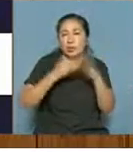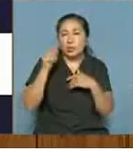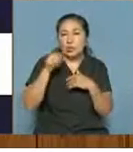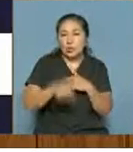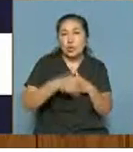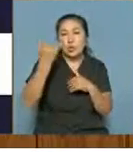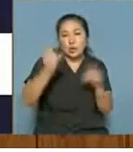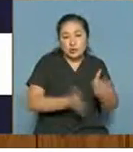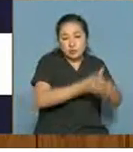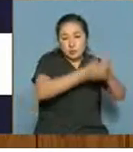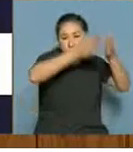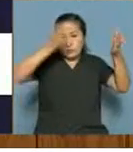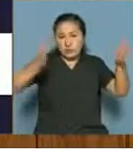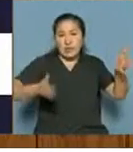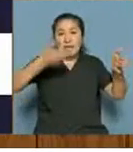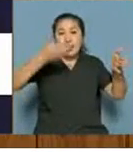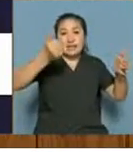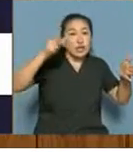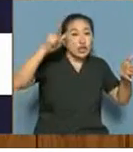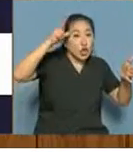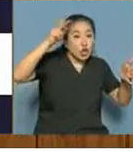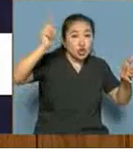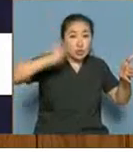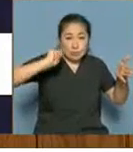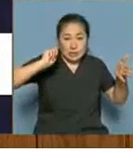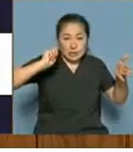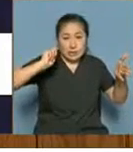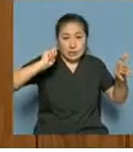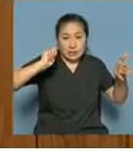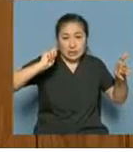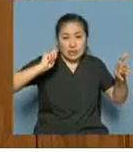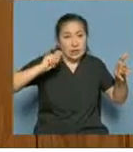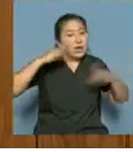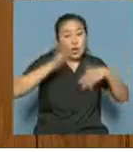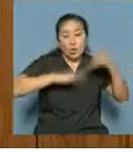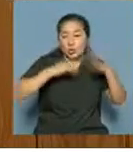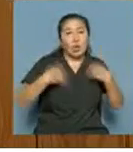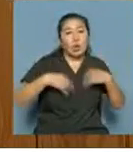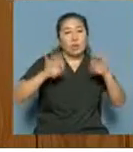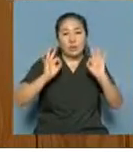Tiene un plazo de obra de entre 6 y 8 meses toda la construcción de los parques.